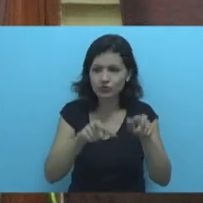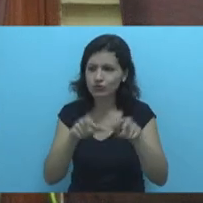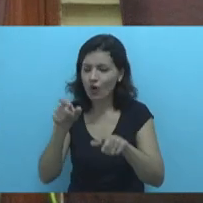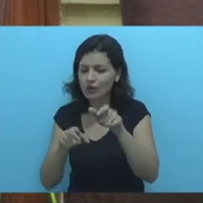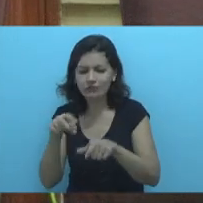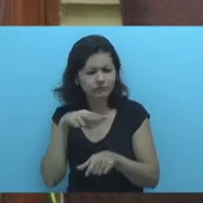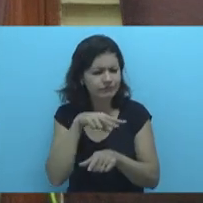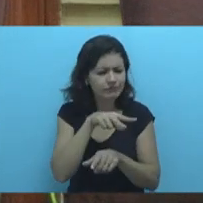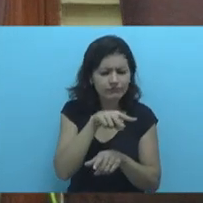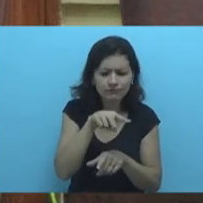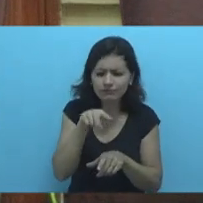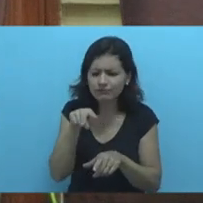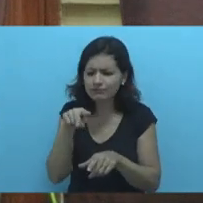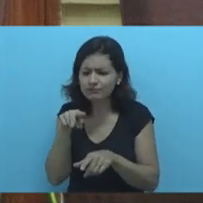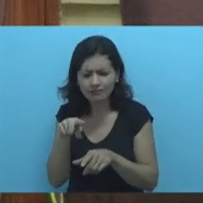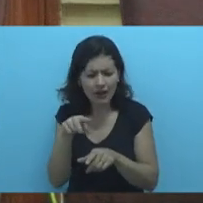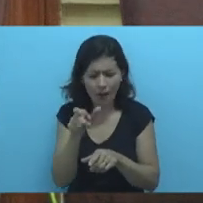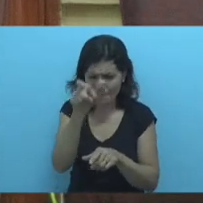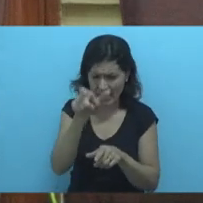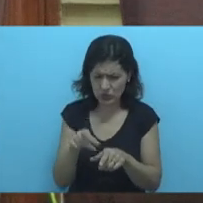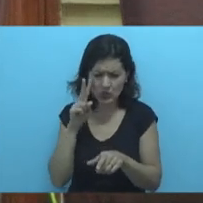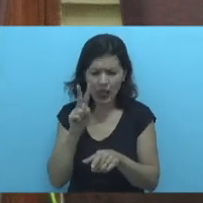veían como fueguitos.